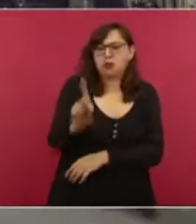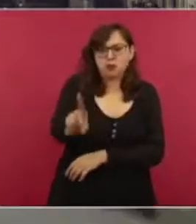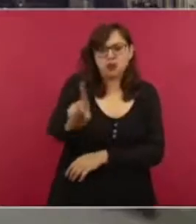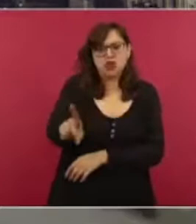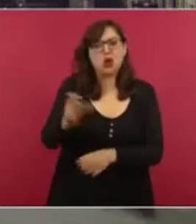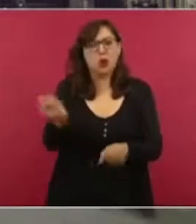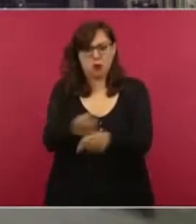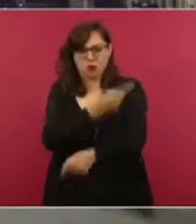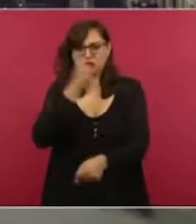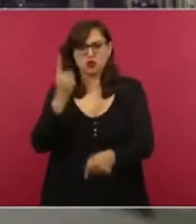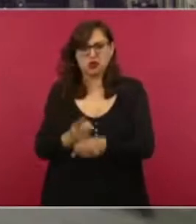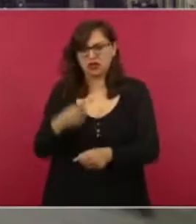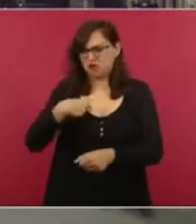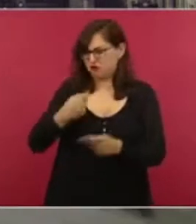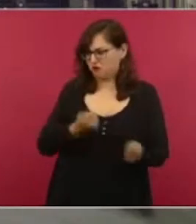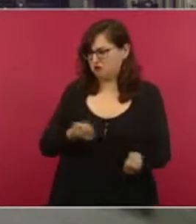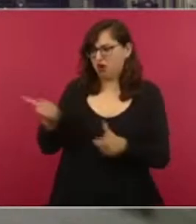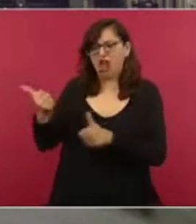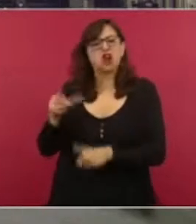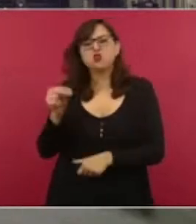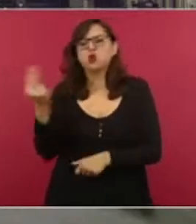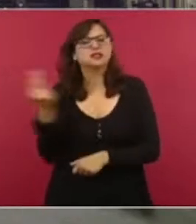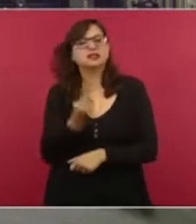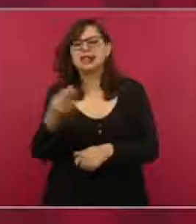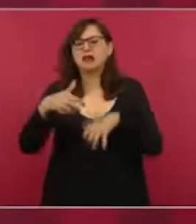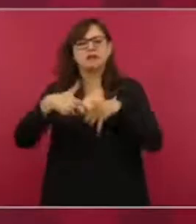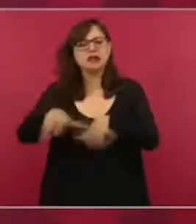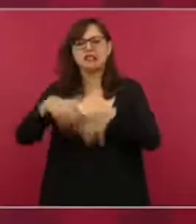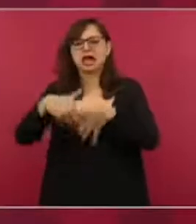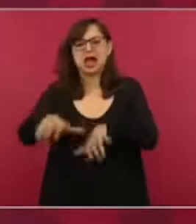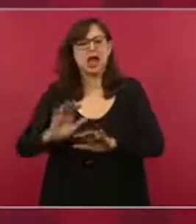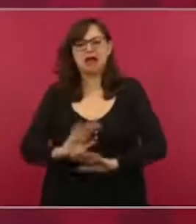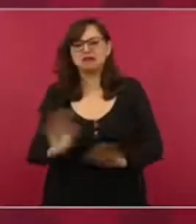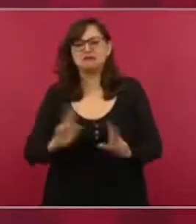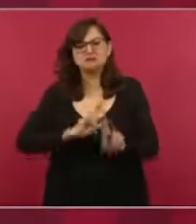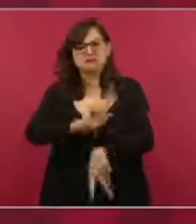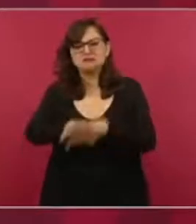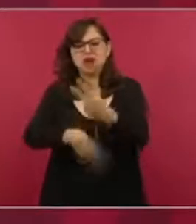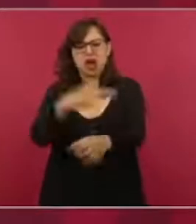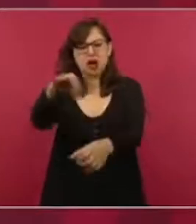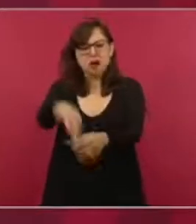ni siquiera de marchar, sino nada más ir a votar y ya.